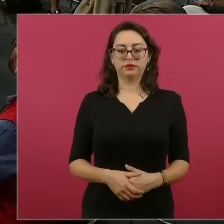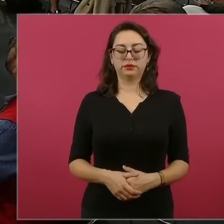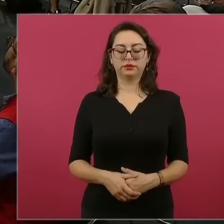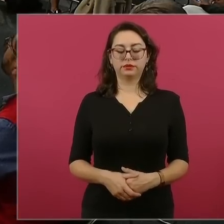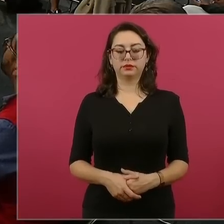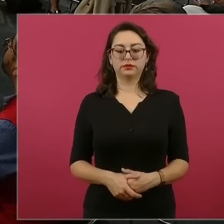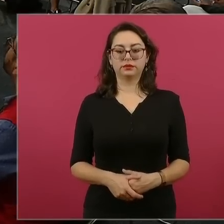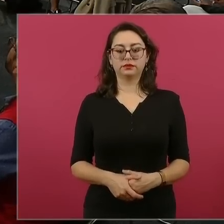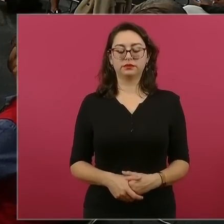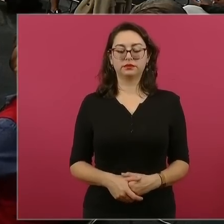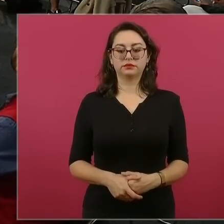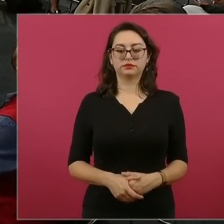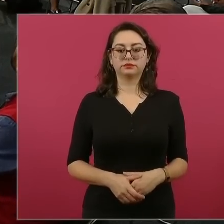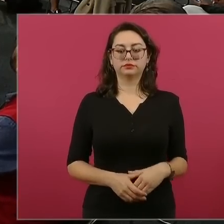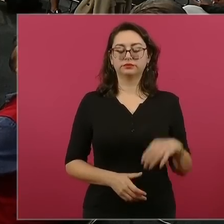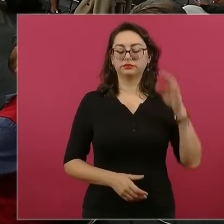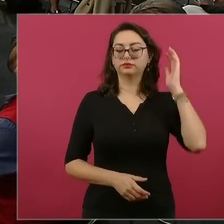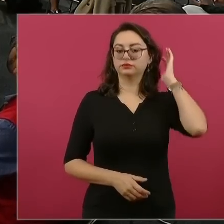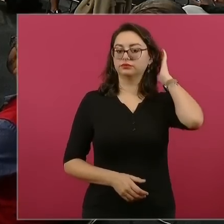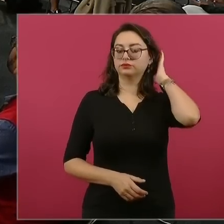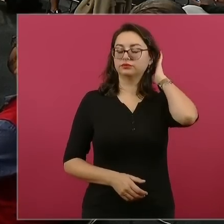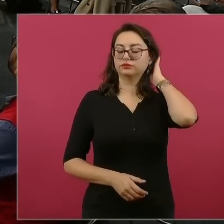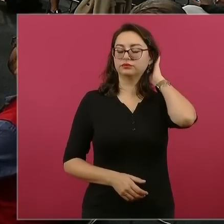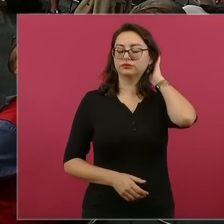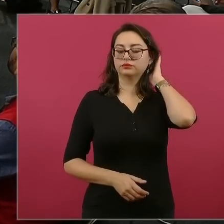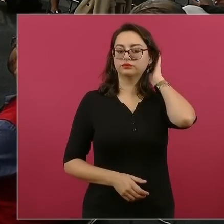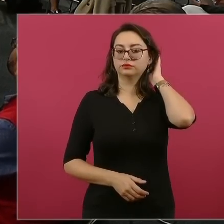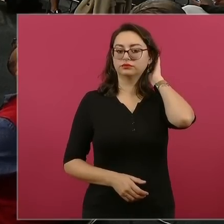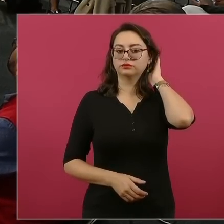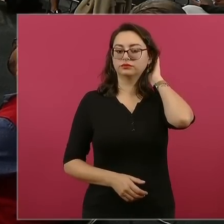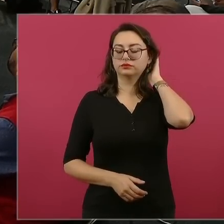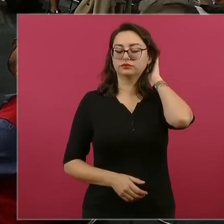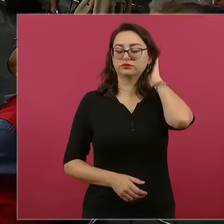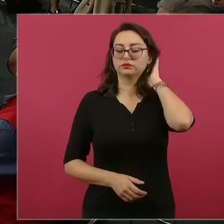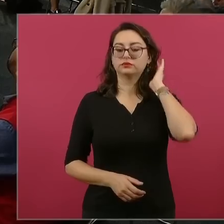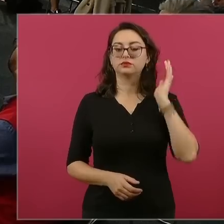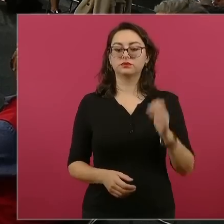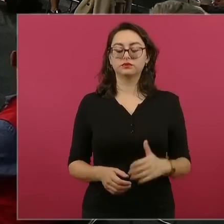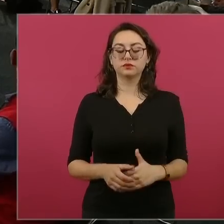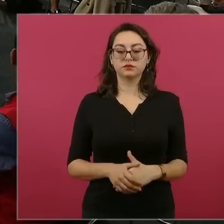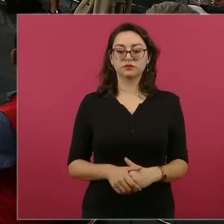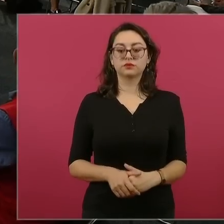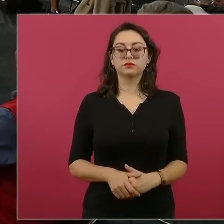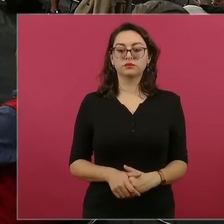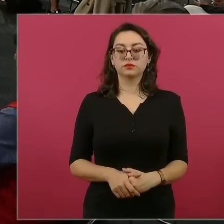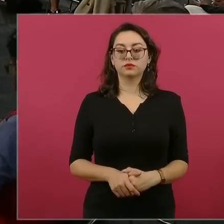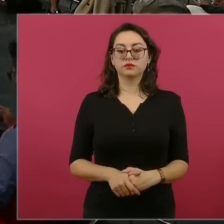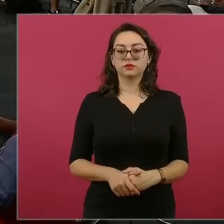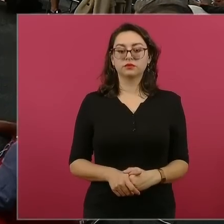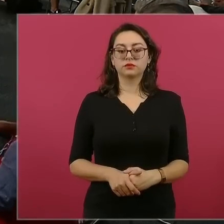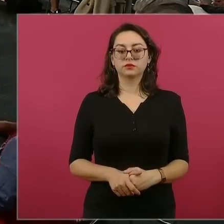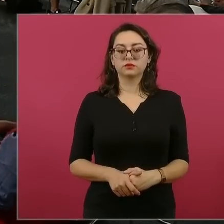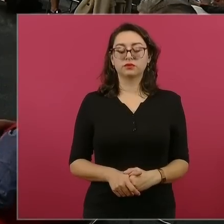menos, ¿cuánto fue el ahorro que? Bastantes. O sea, nosotros hemos ahorrado